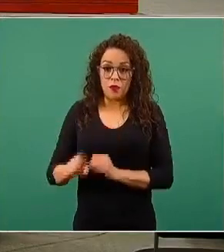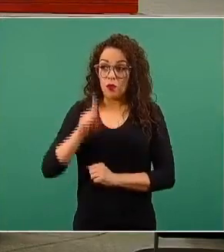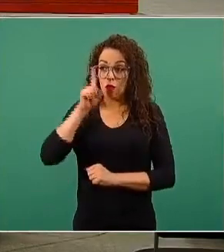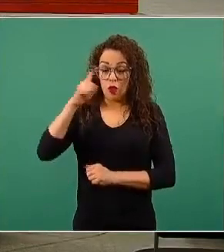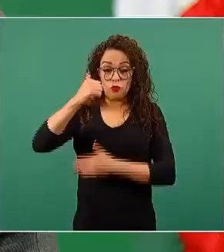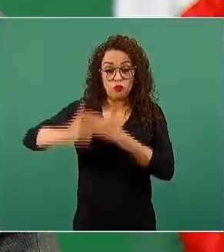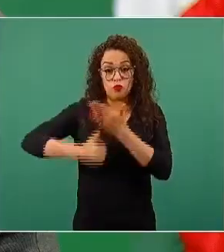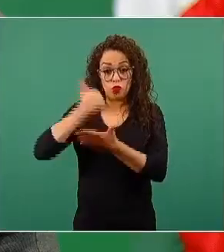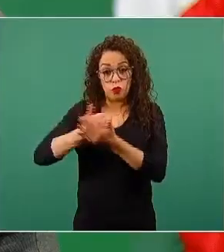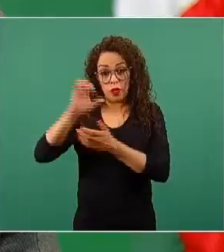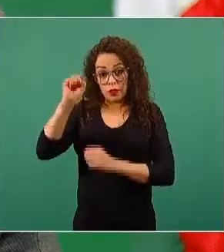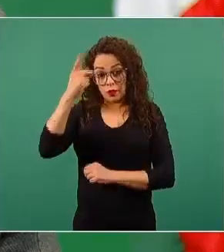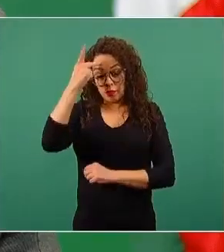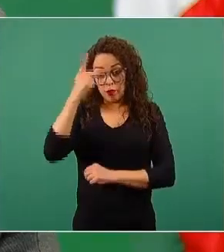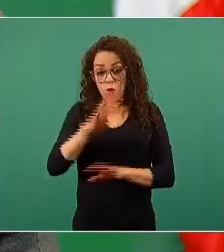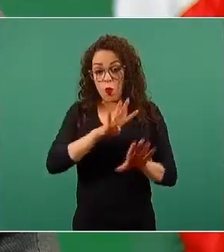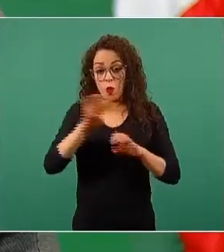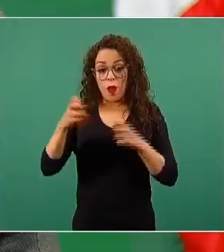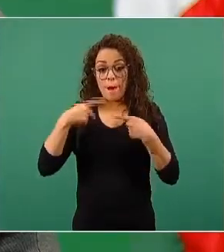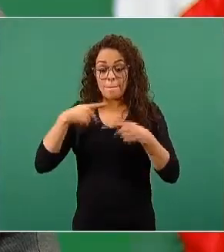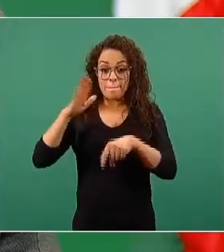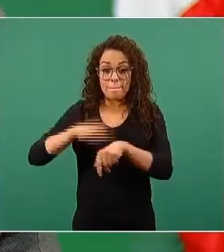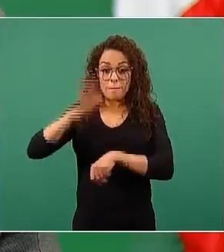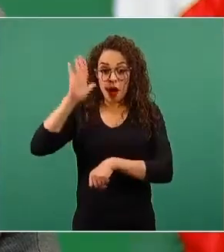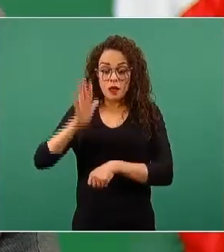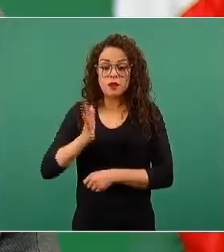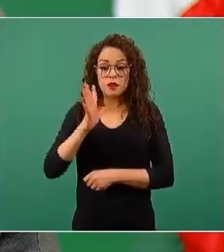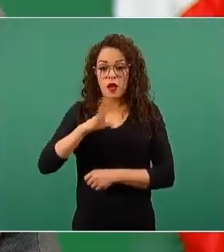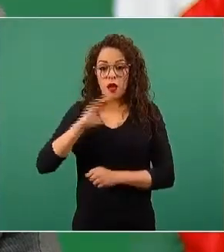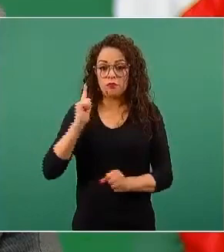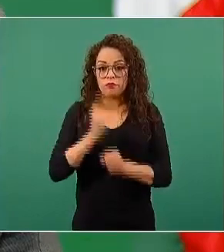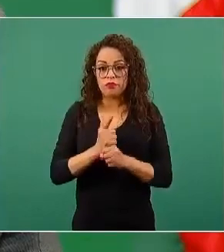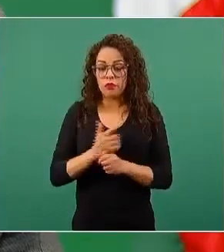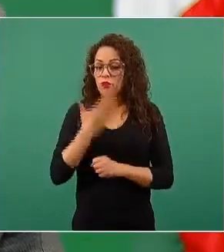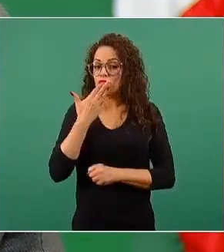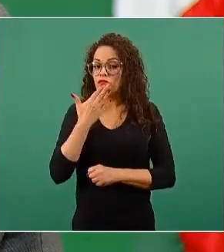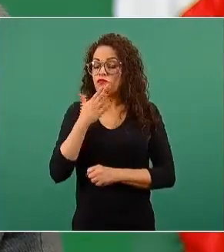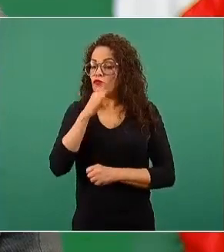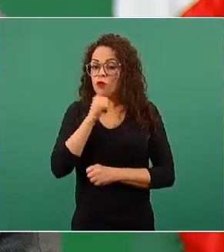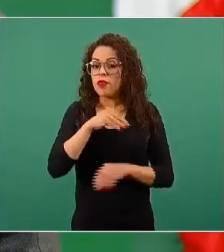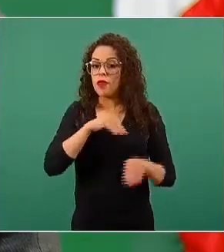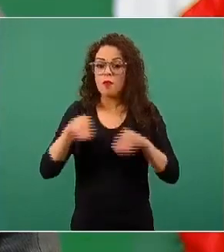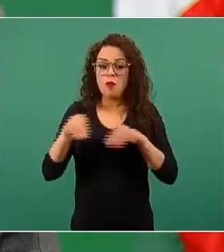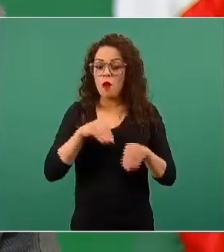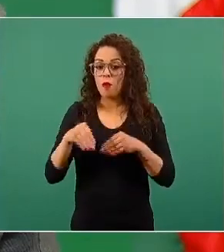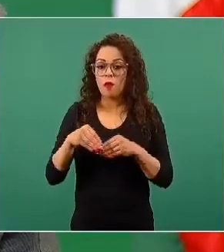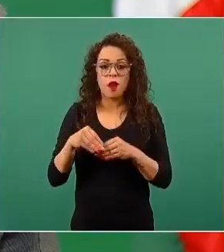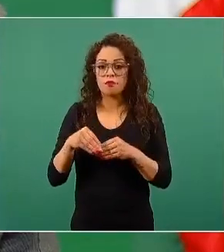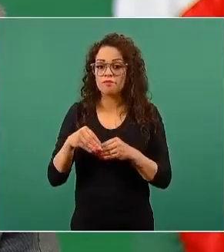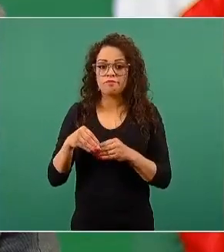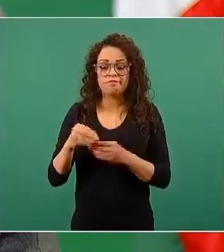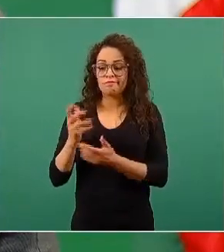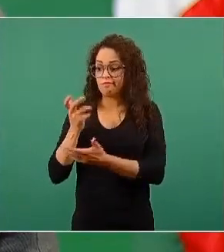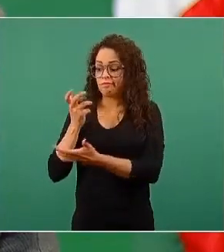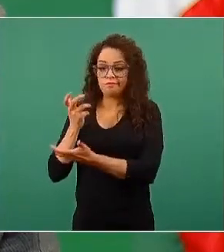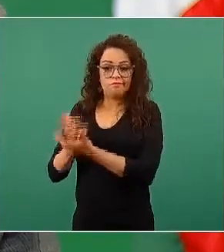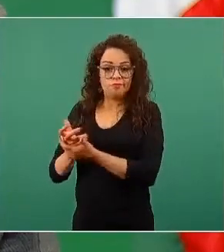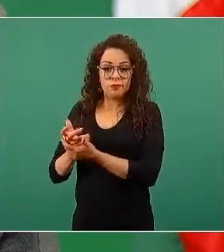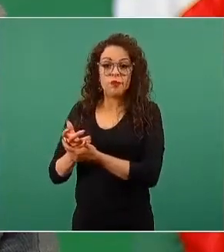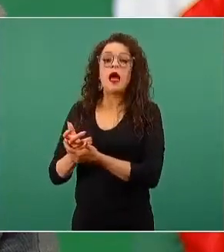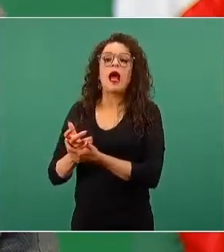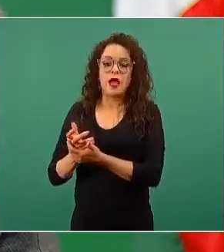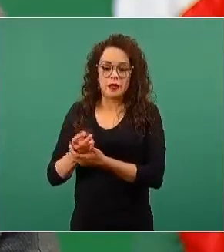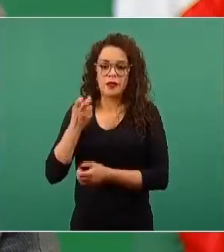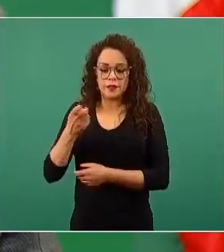estado, más de 400 personas estaban identificadas con problemas de movilidad absoluto, y se organizaron brigadas